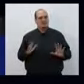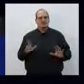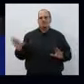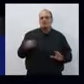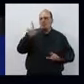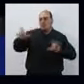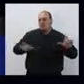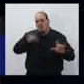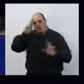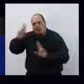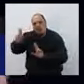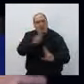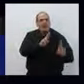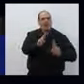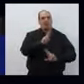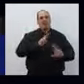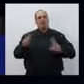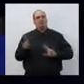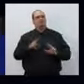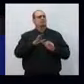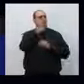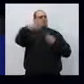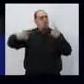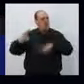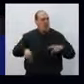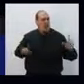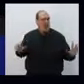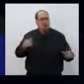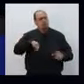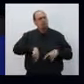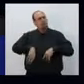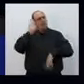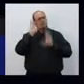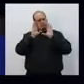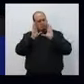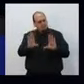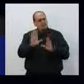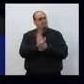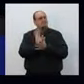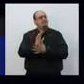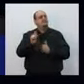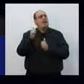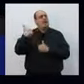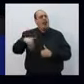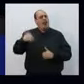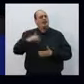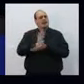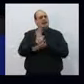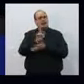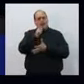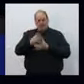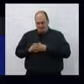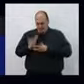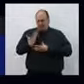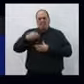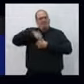unos a otros un país plural diverso que hacemos eje en la diversidad está en nuestro adn siempre cuidado la libertad ya seguir